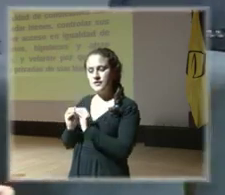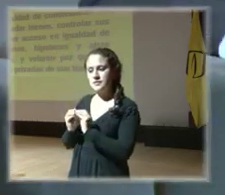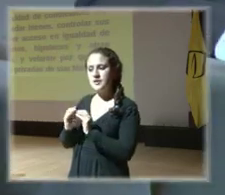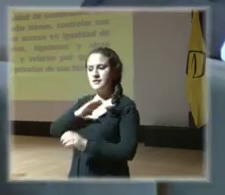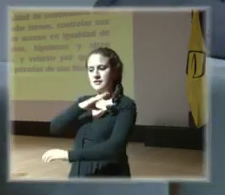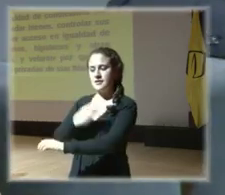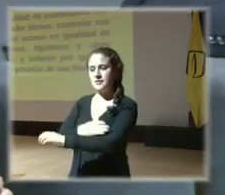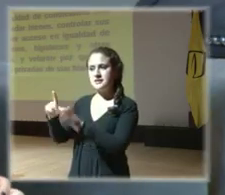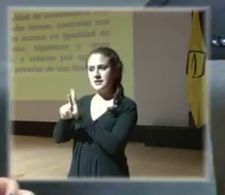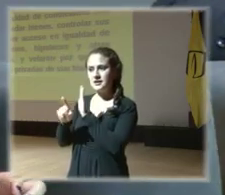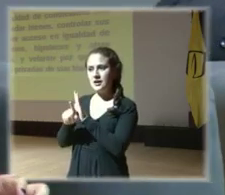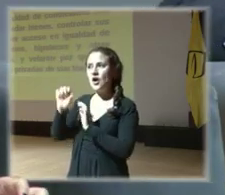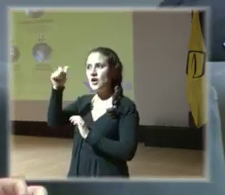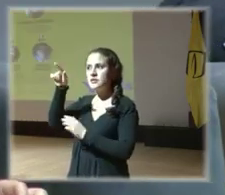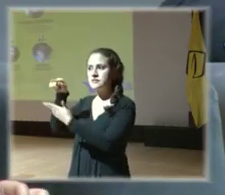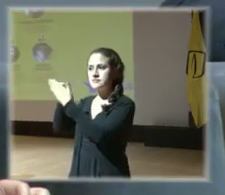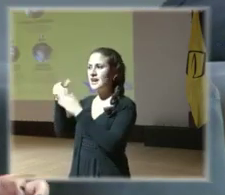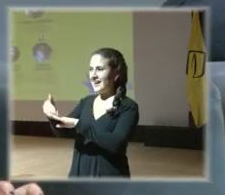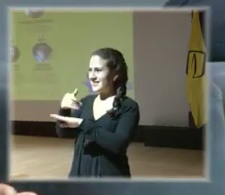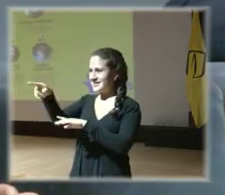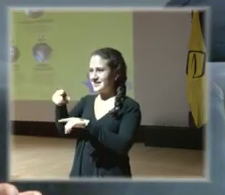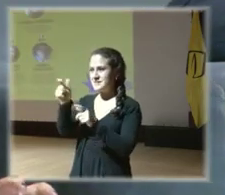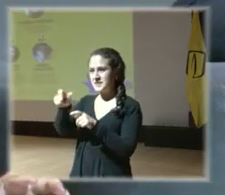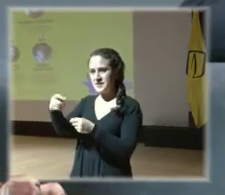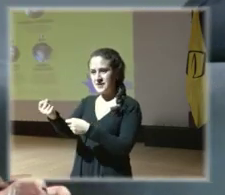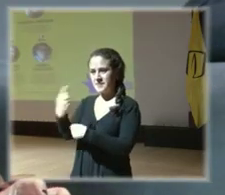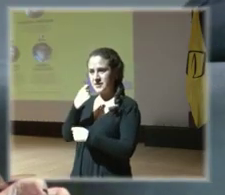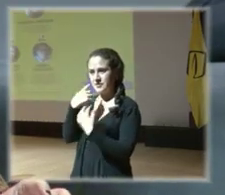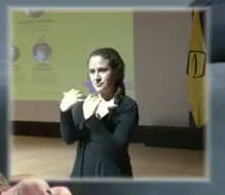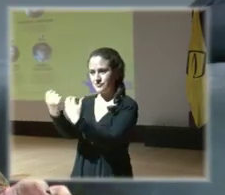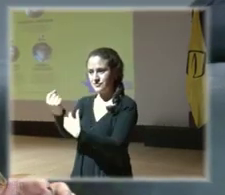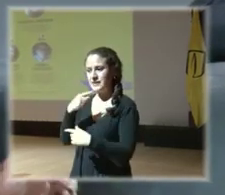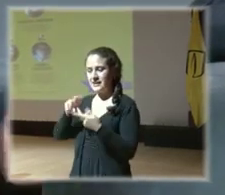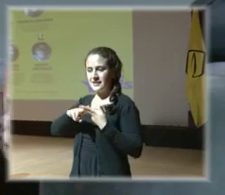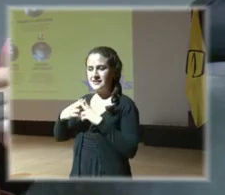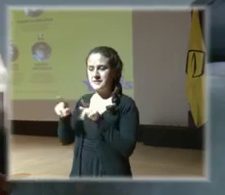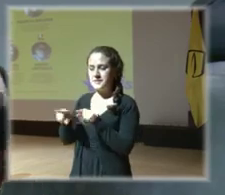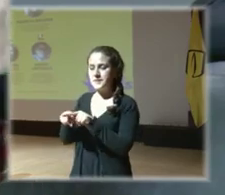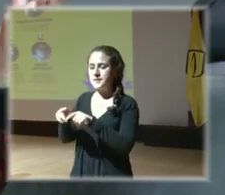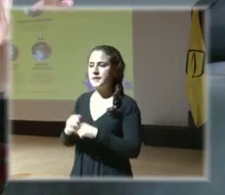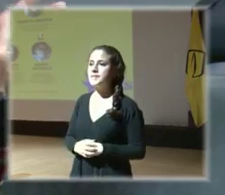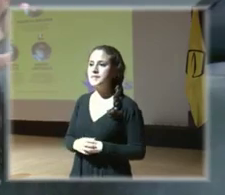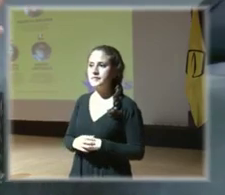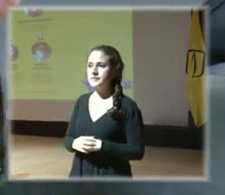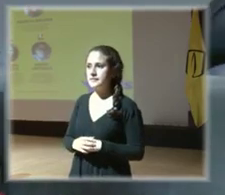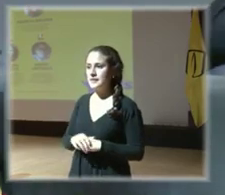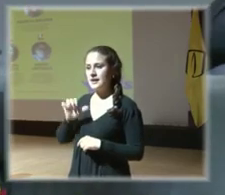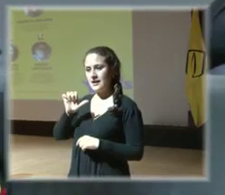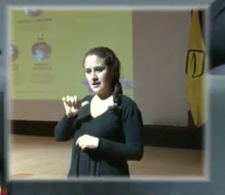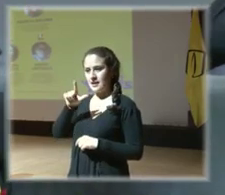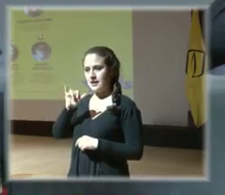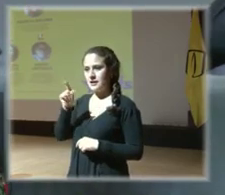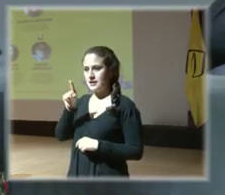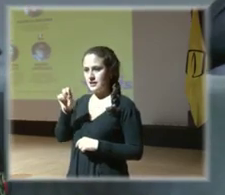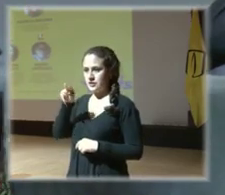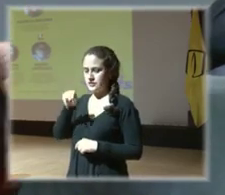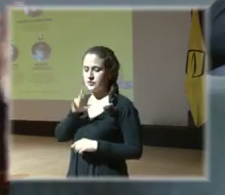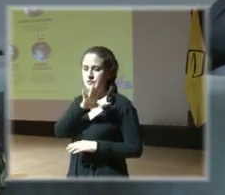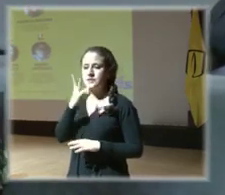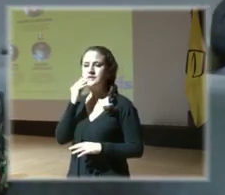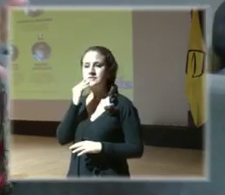legal, y sé que una de las preguntas del público está relacionada con eso. Entonces, Alison, como parte de tu trabajo,